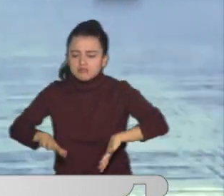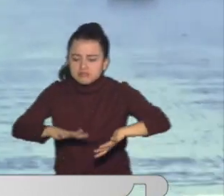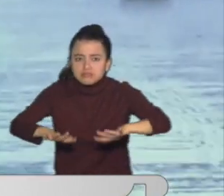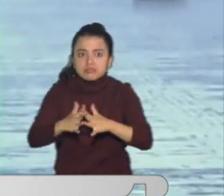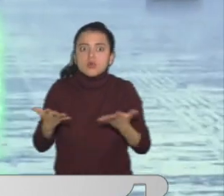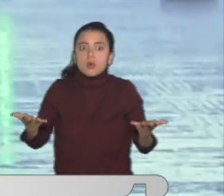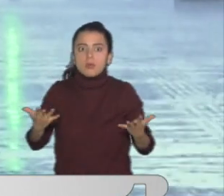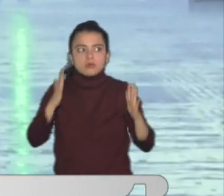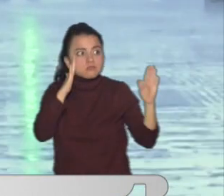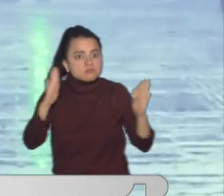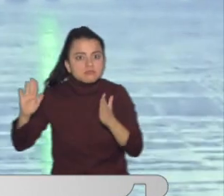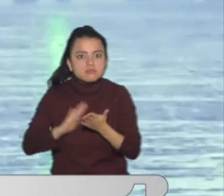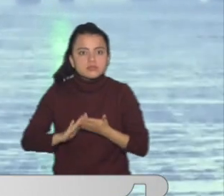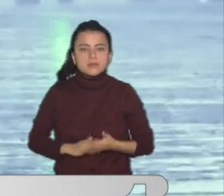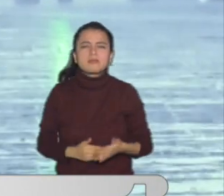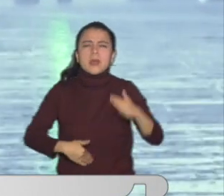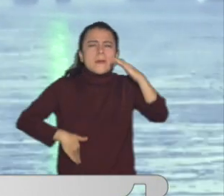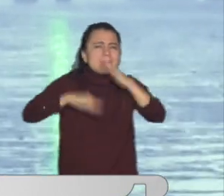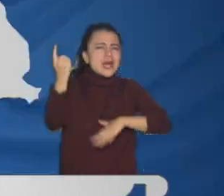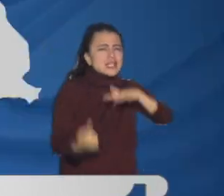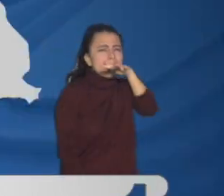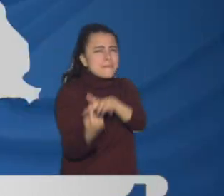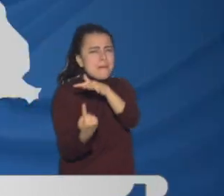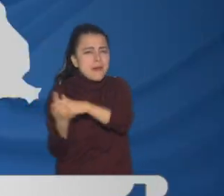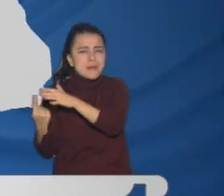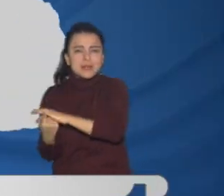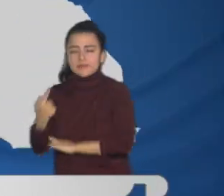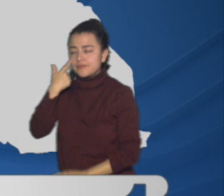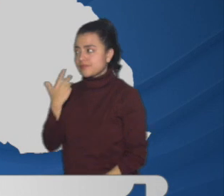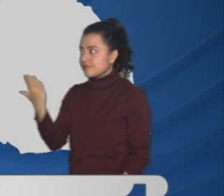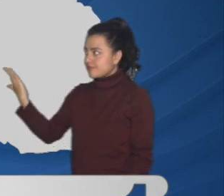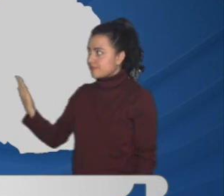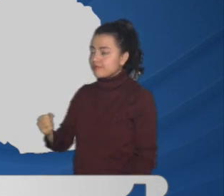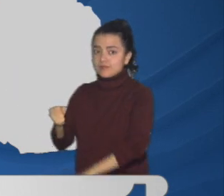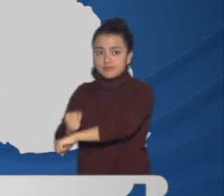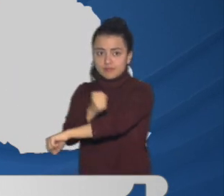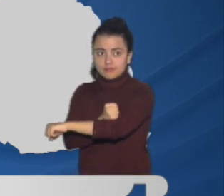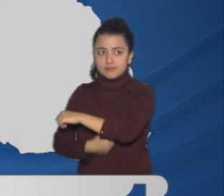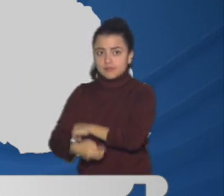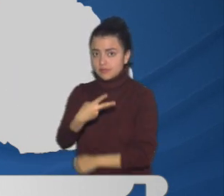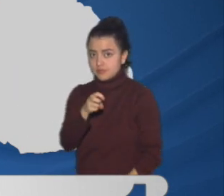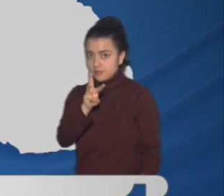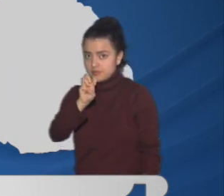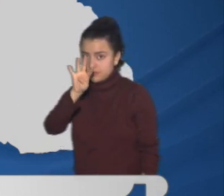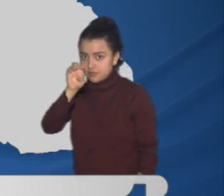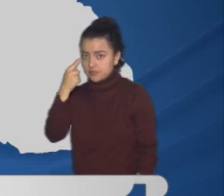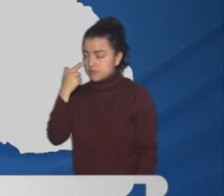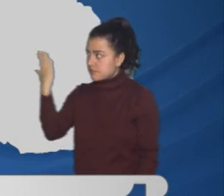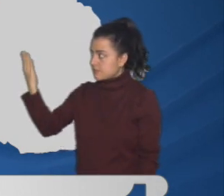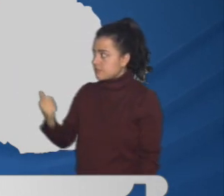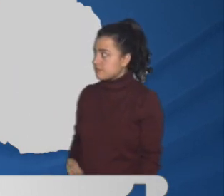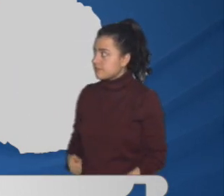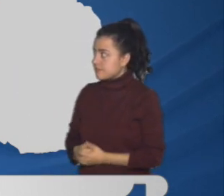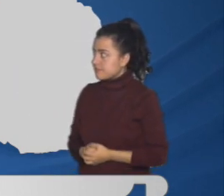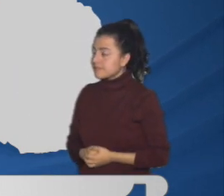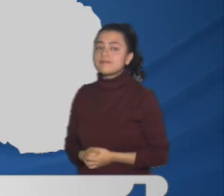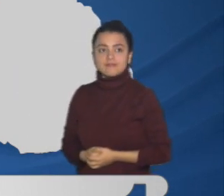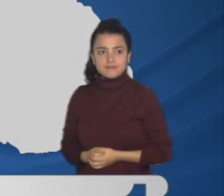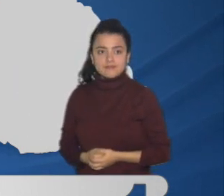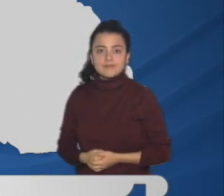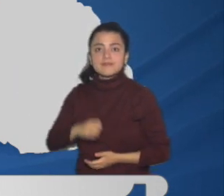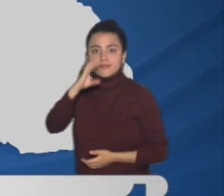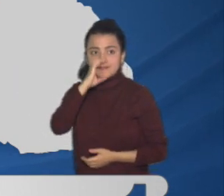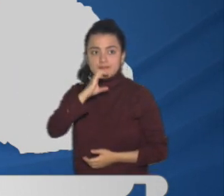y demás. Las localidades donde se han presentado más eventos son Suba con 298, Usaquén 243